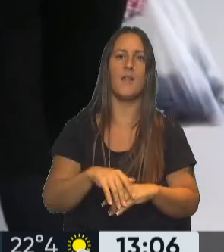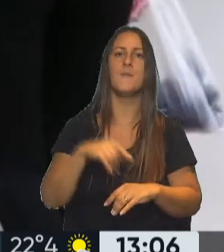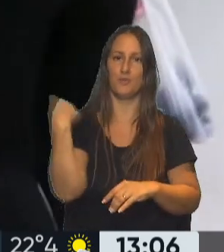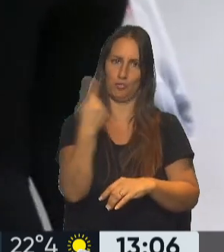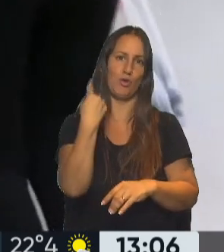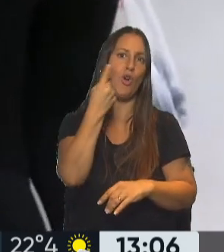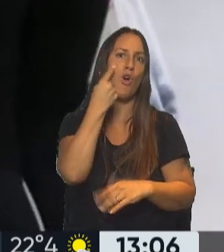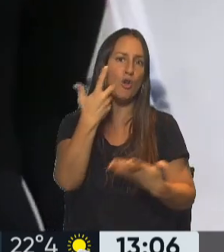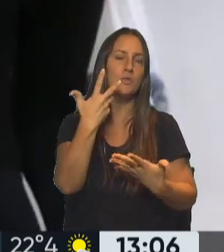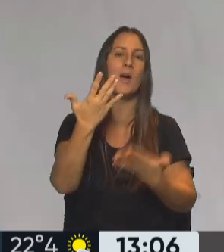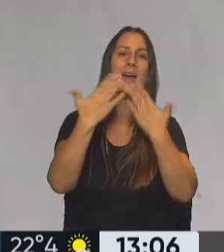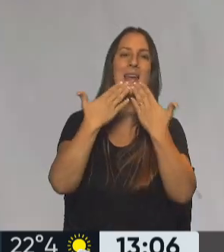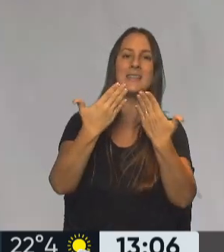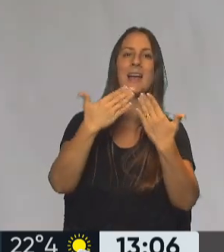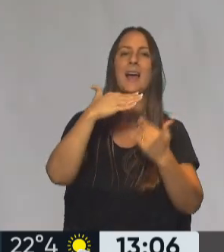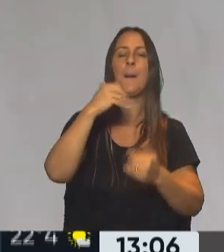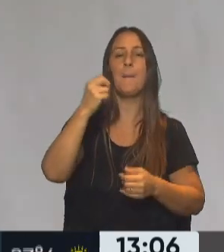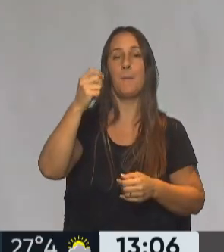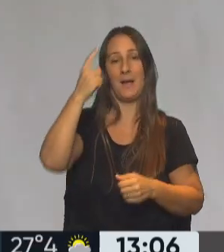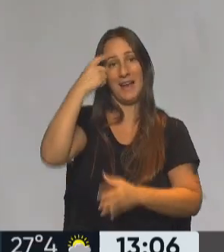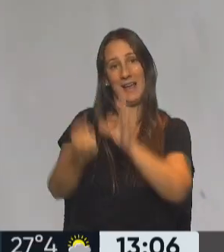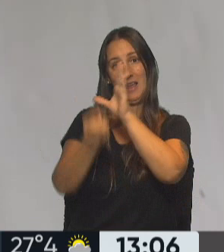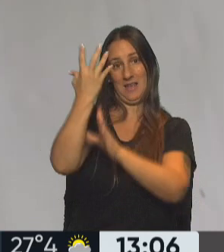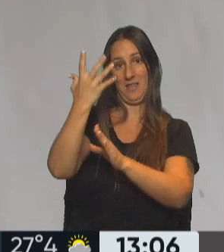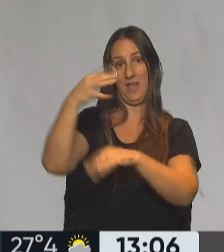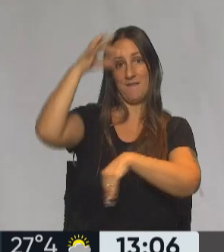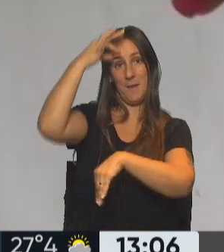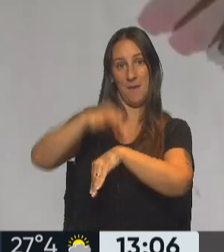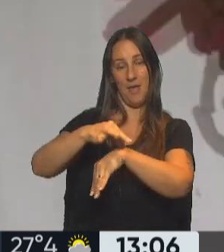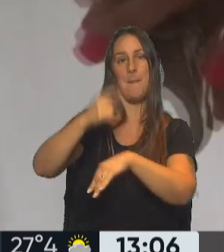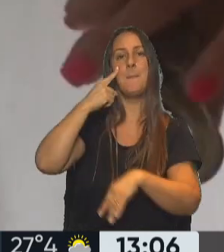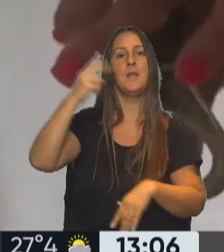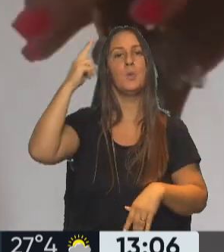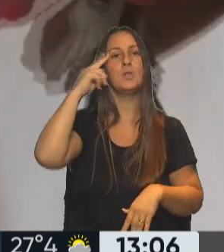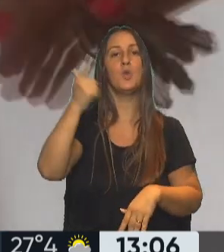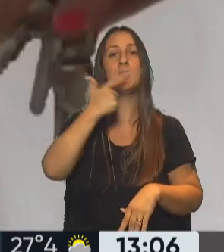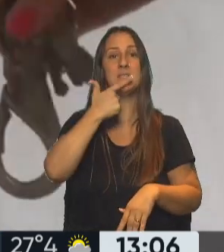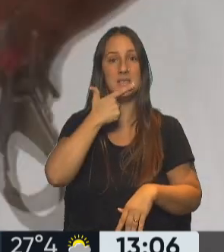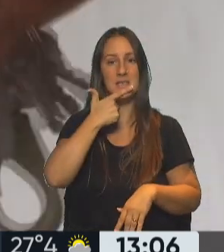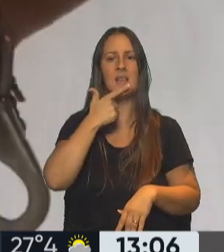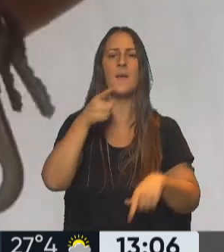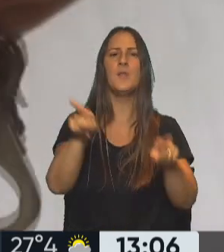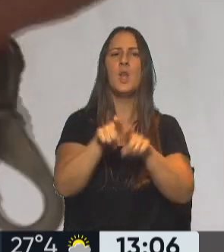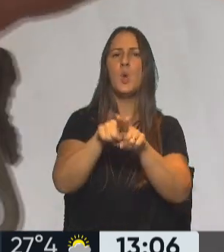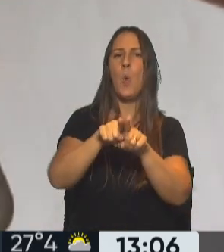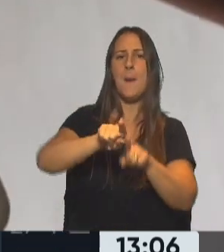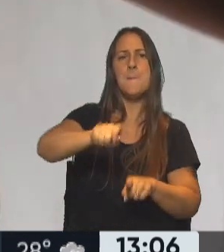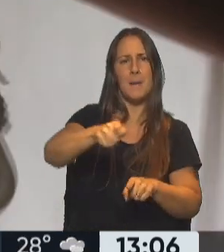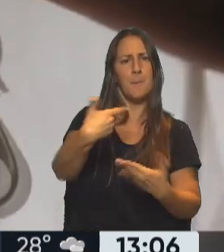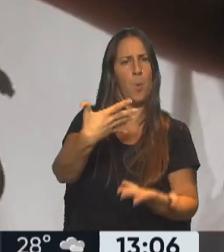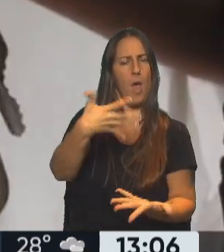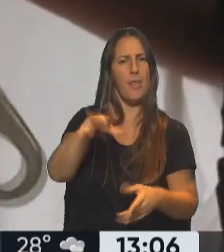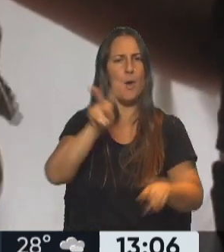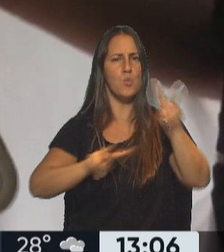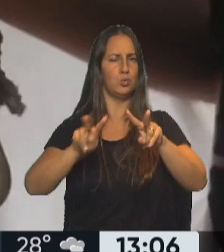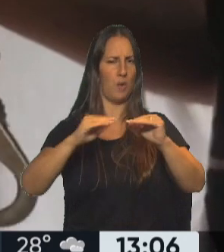conocemos gracias a James Parkinson desde 1817. La enfermedad de Parkinson se puede compensar muy bien. A veces